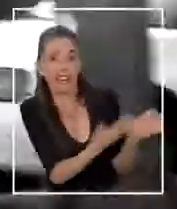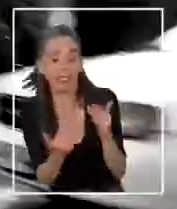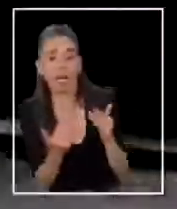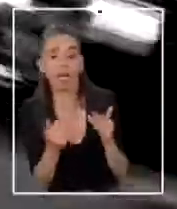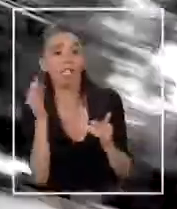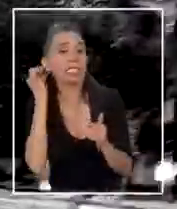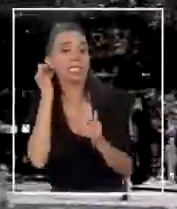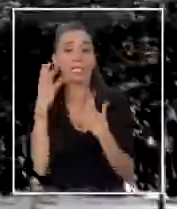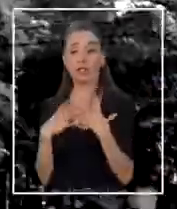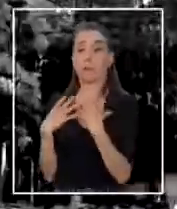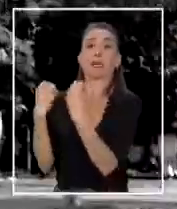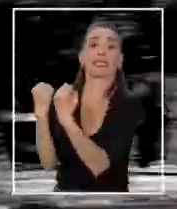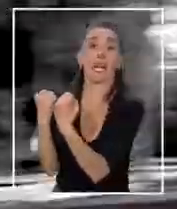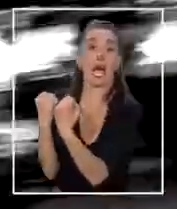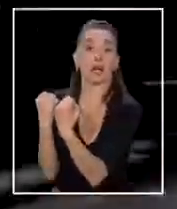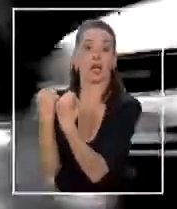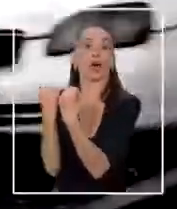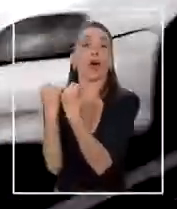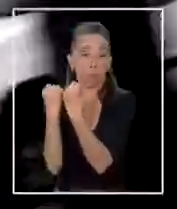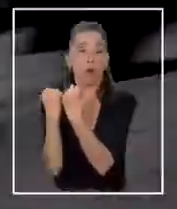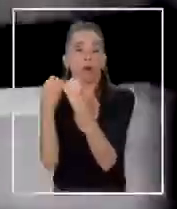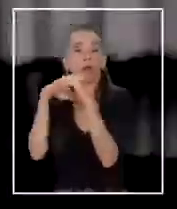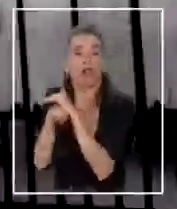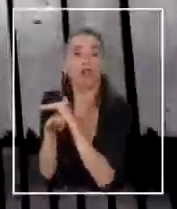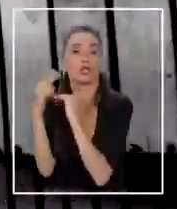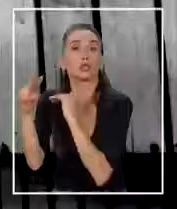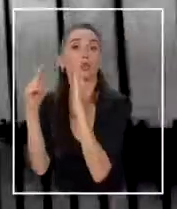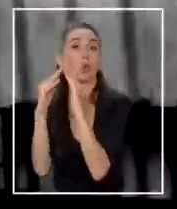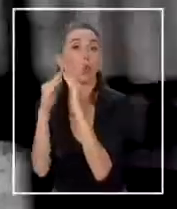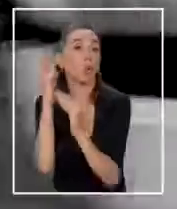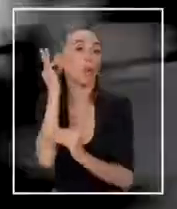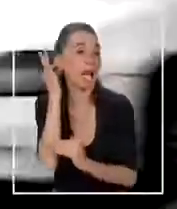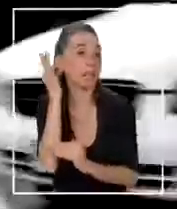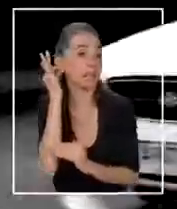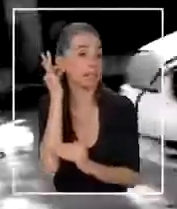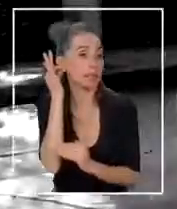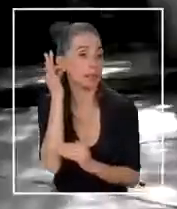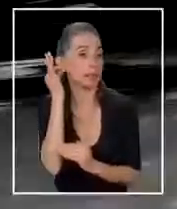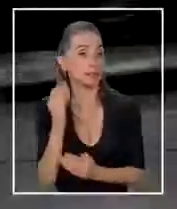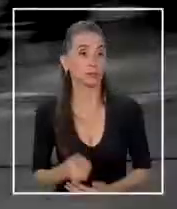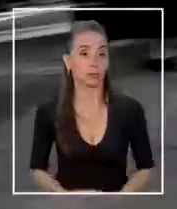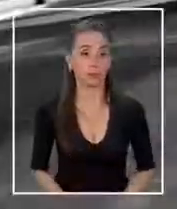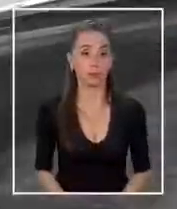fue que ella me rescató y me escondió en la casa de ella.